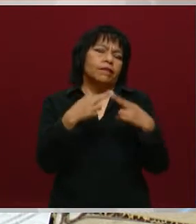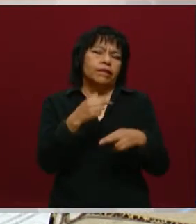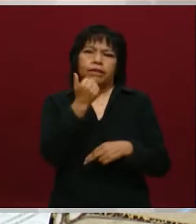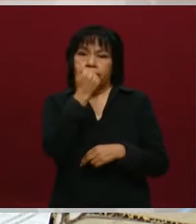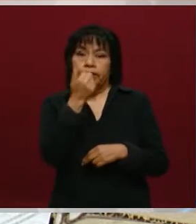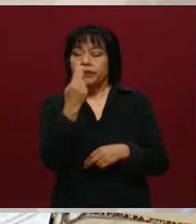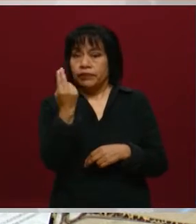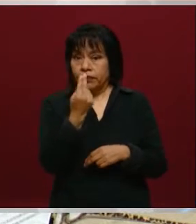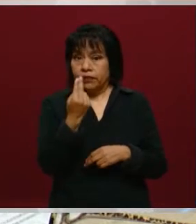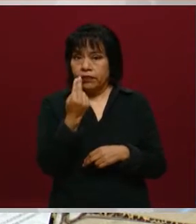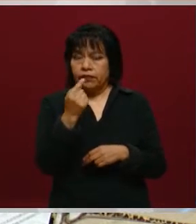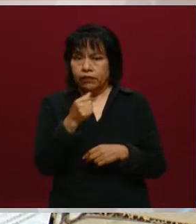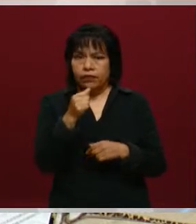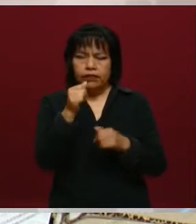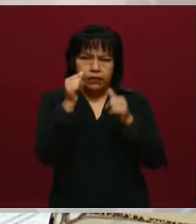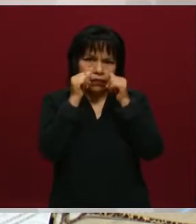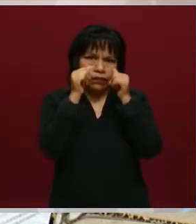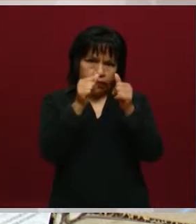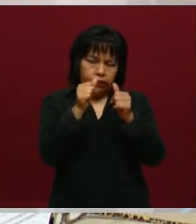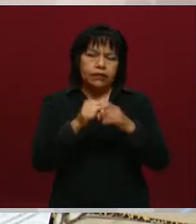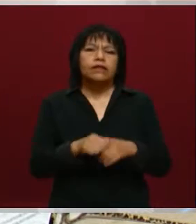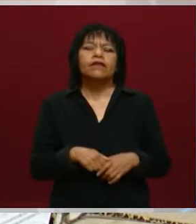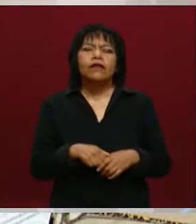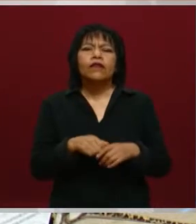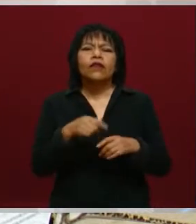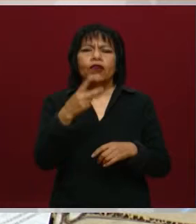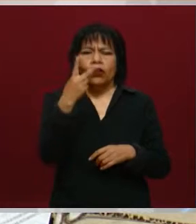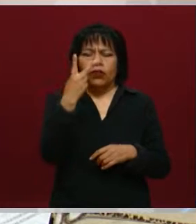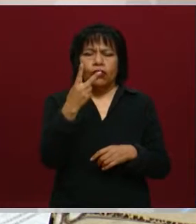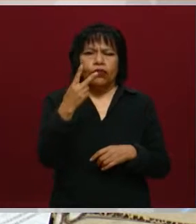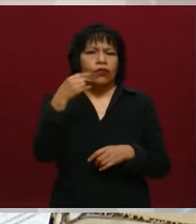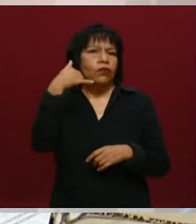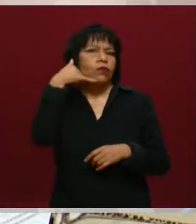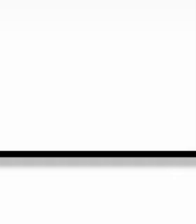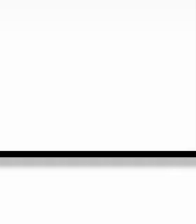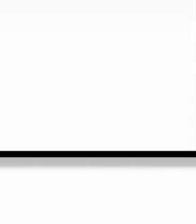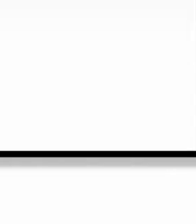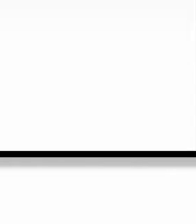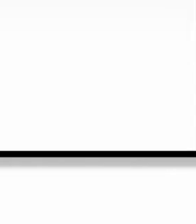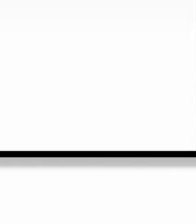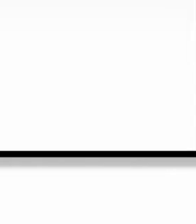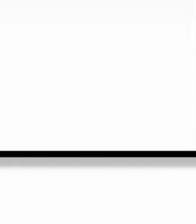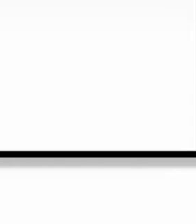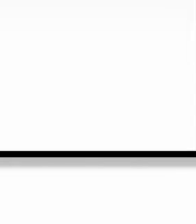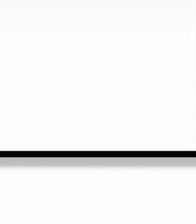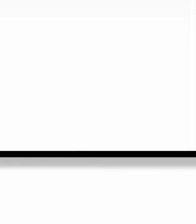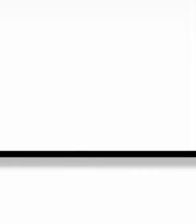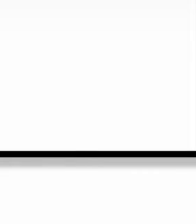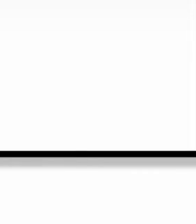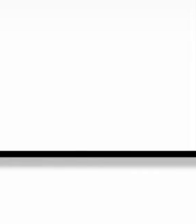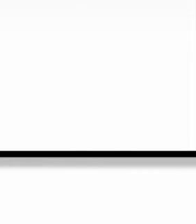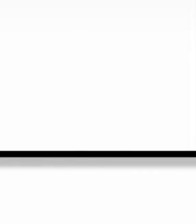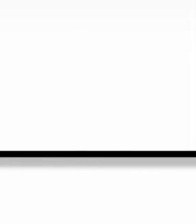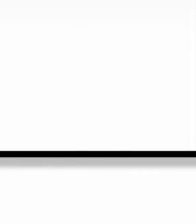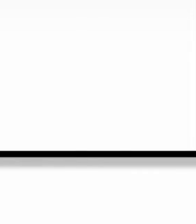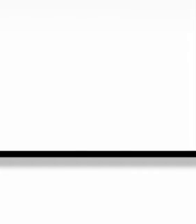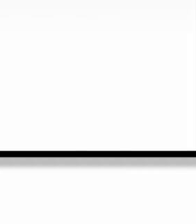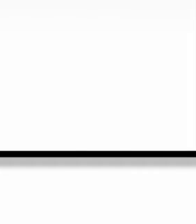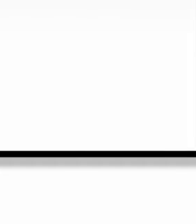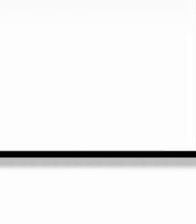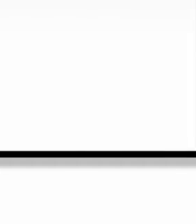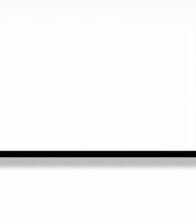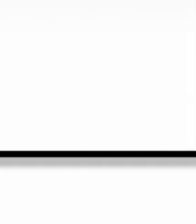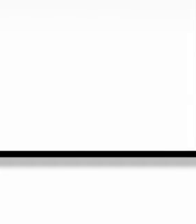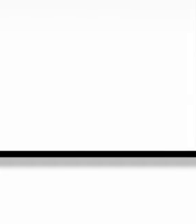necesiten y que pone a disposición de todos dos líneas de tele de teléfono de atención de 9 de la mañana a 3 de la tarde